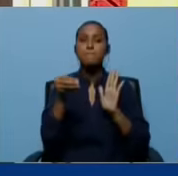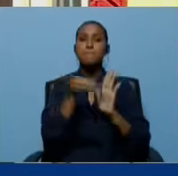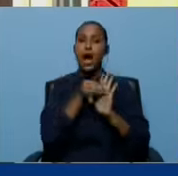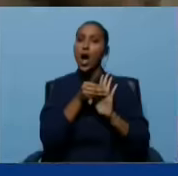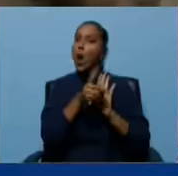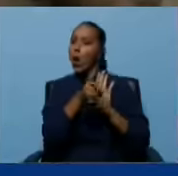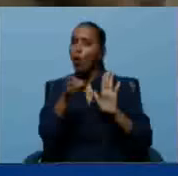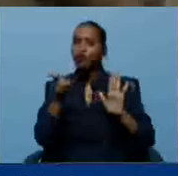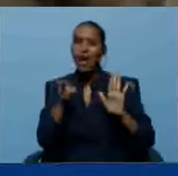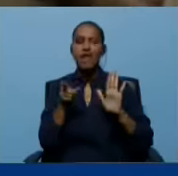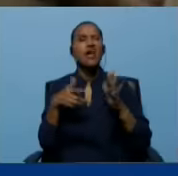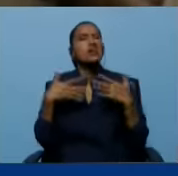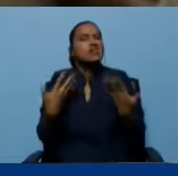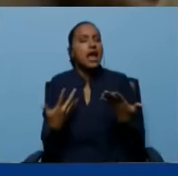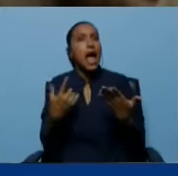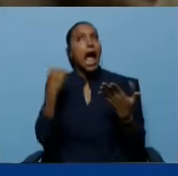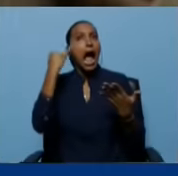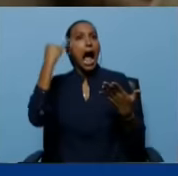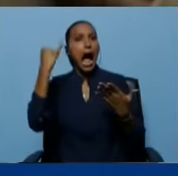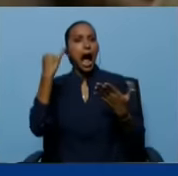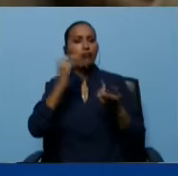nombre que haya que darle.